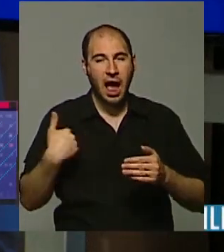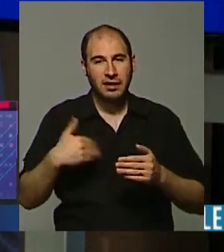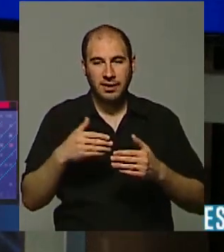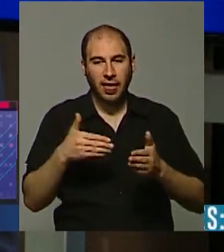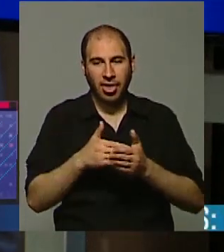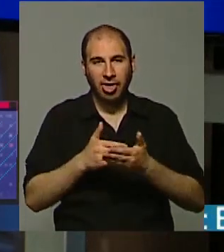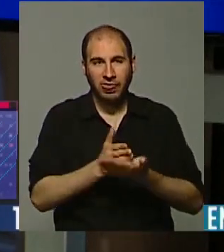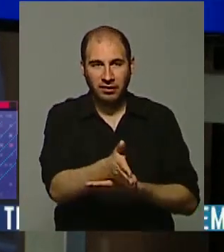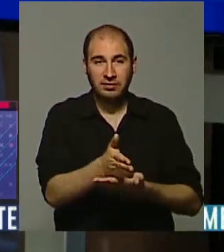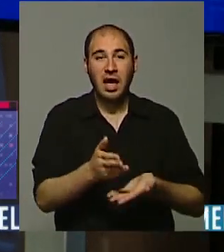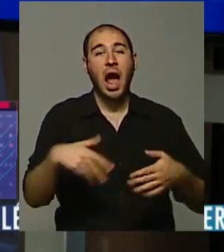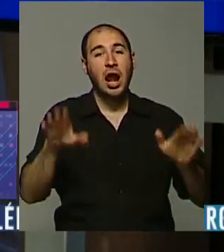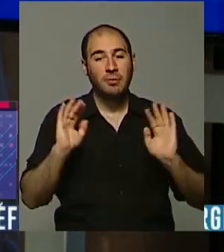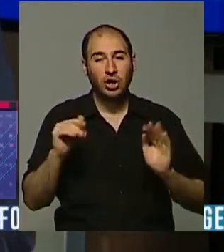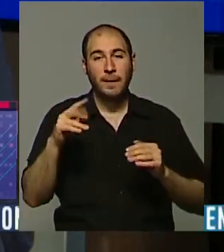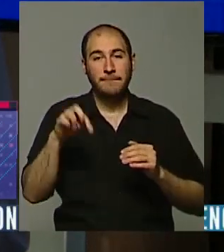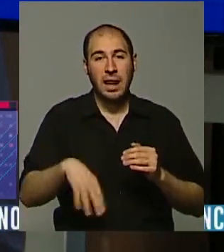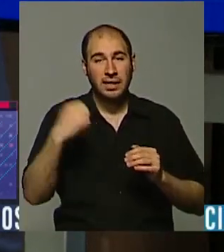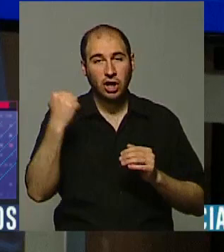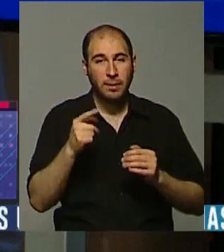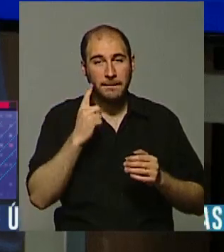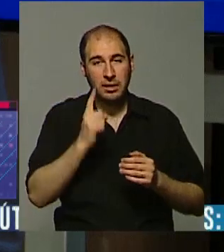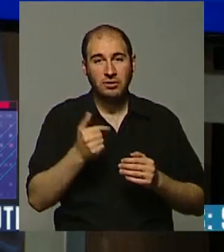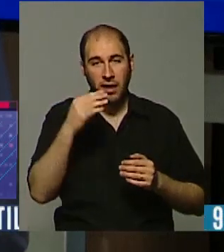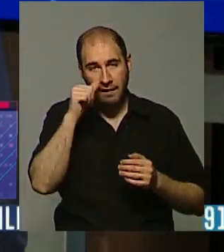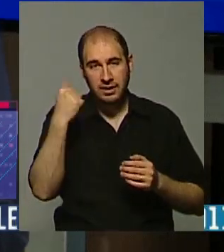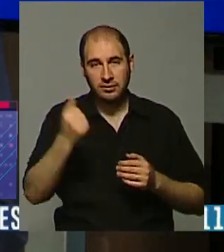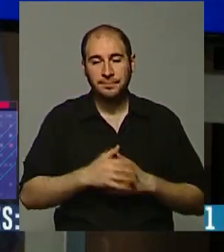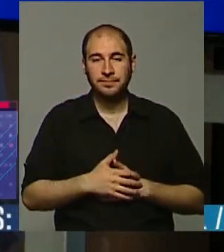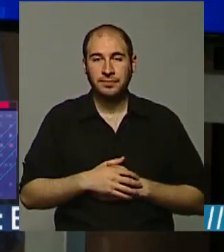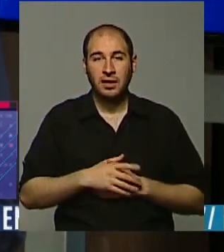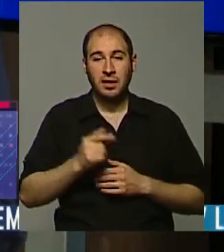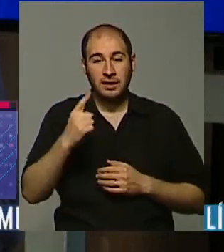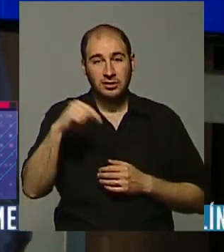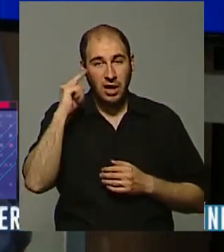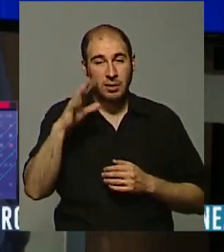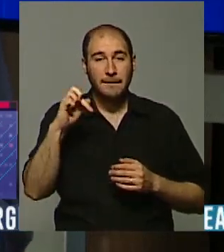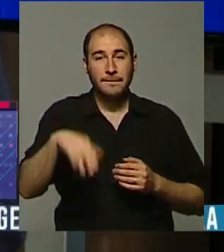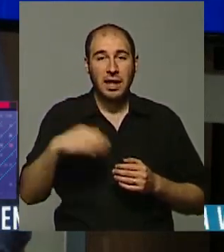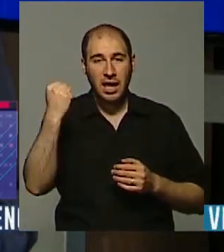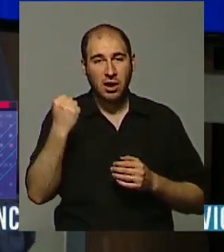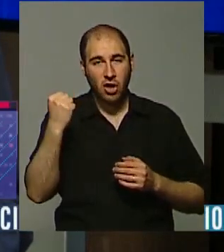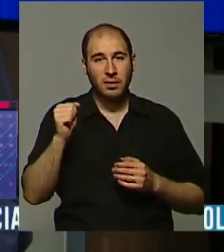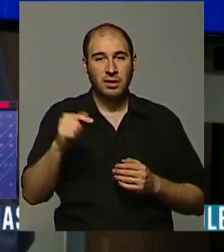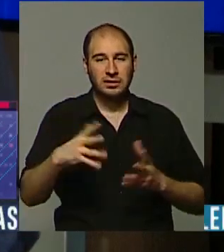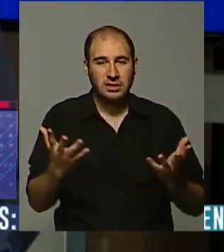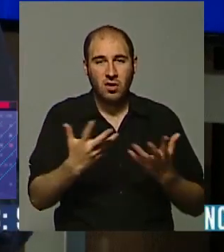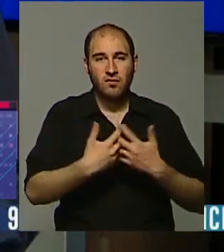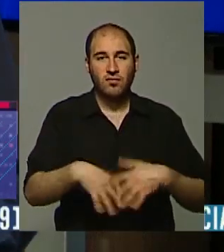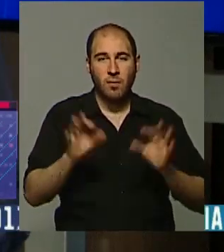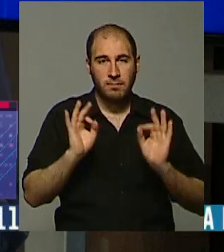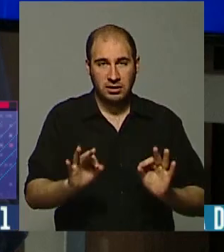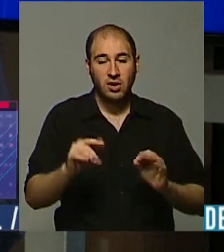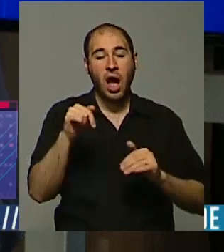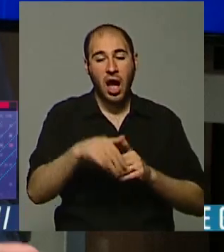y puede poner en riesgo el plan económico de Fernández, con lo cual hay que pensar en un plan económico sumamente integral y a